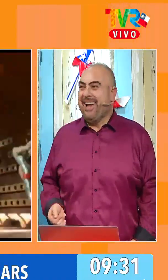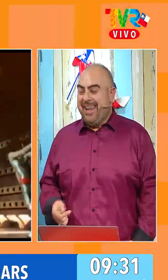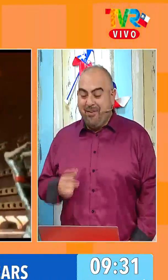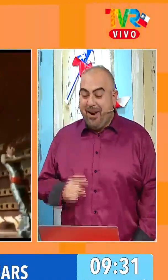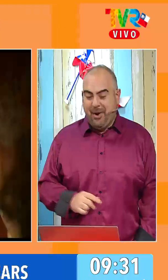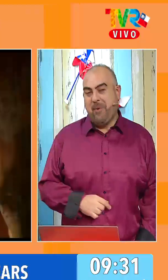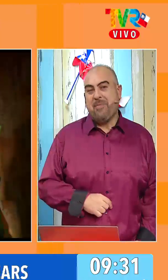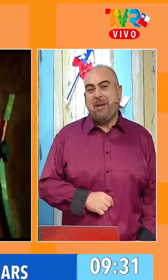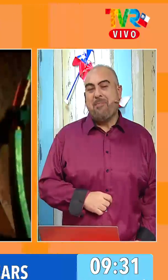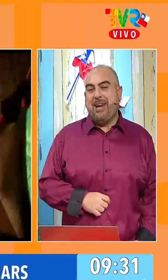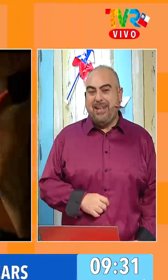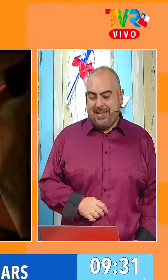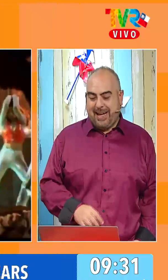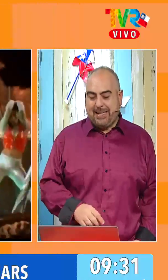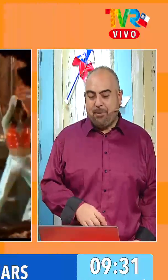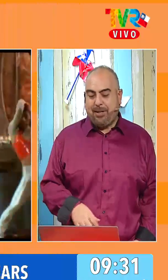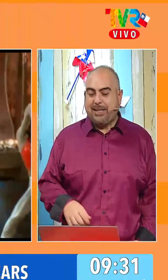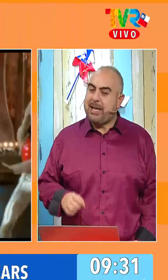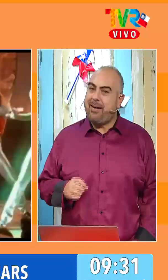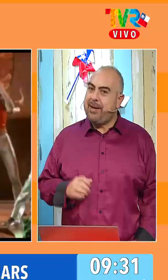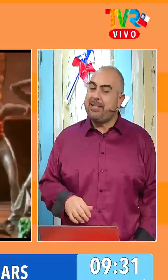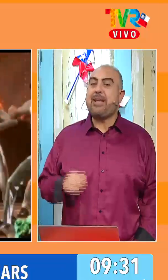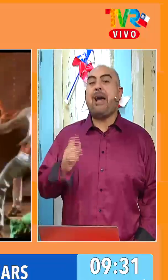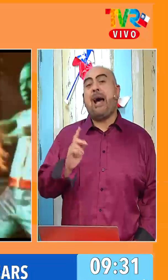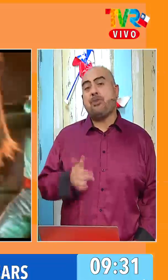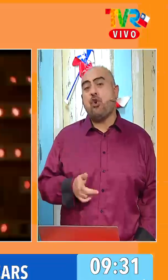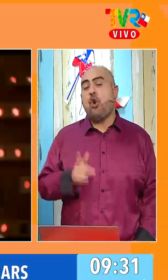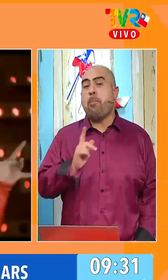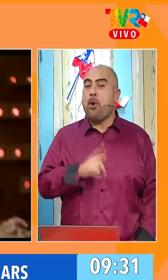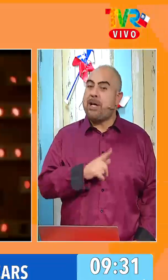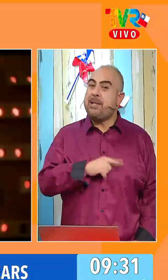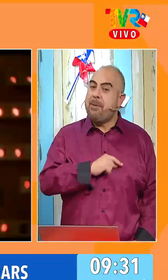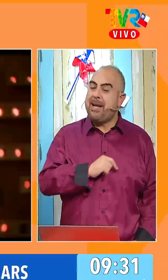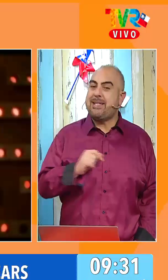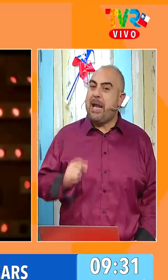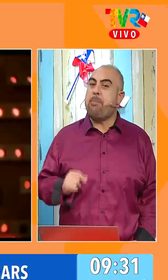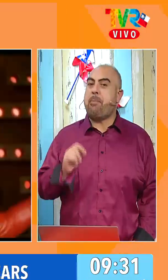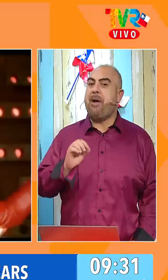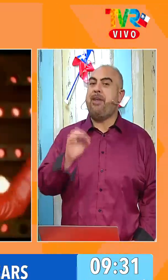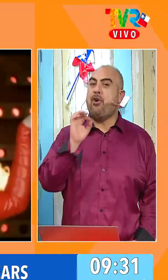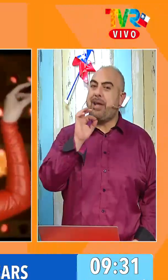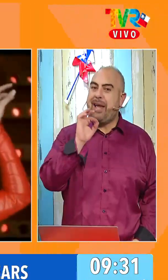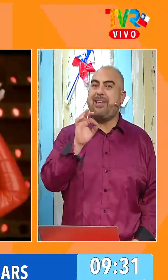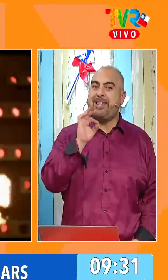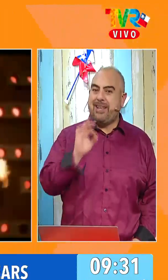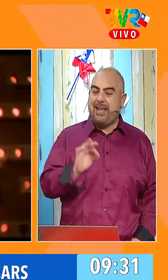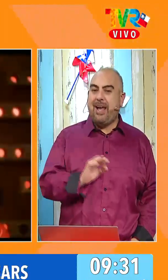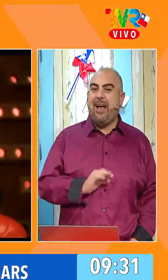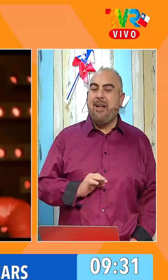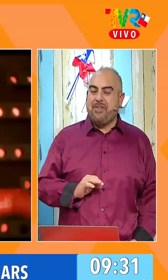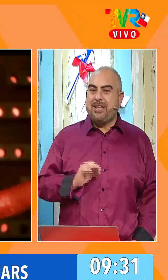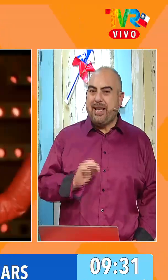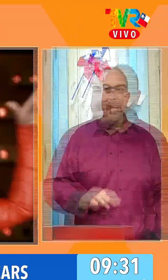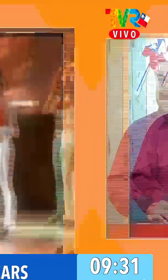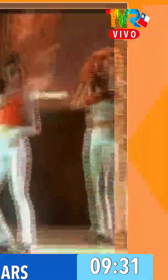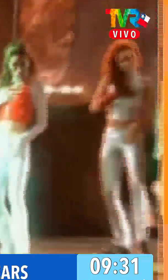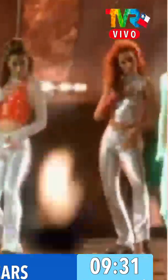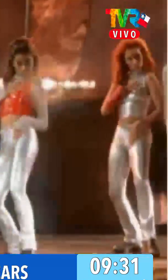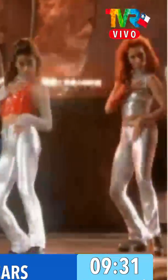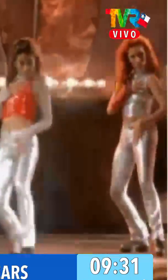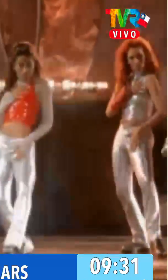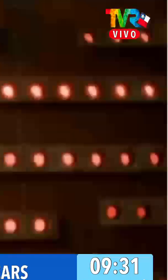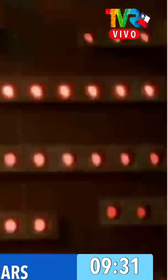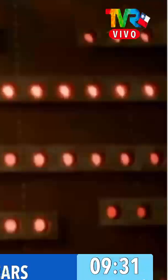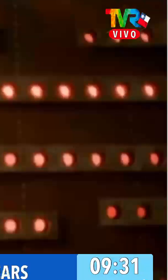claro. Y bueno, Britney se casa por tercera vez a solo pocas semanas que el papá dijo que ya desistía de seguirle